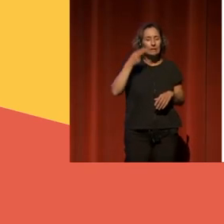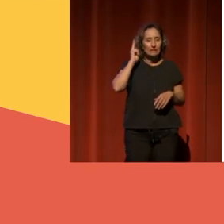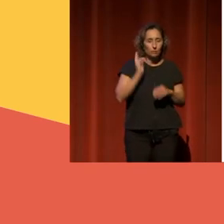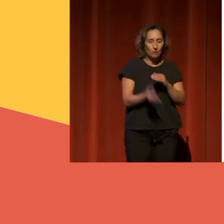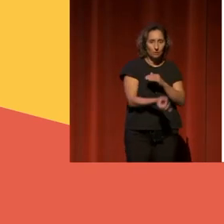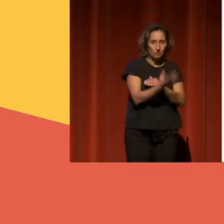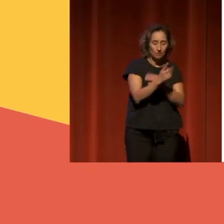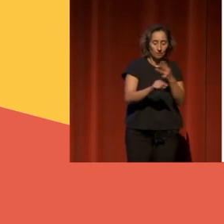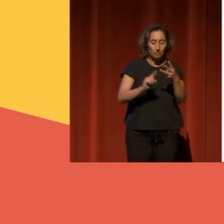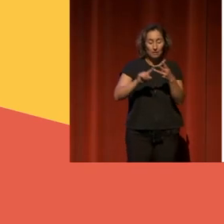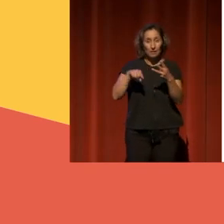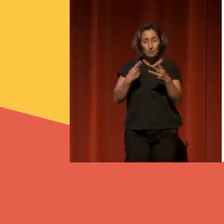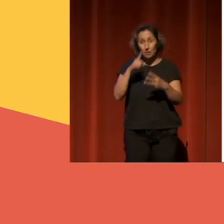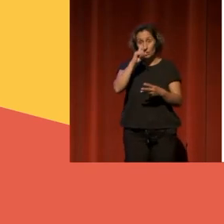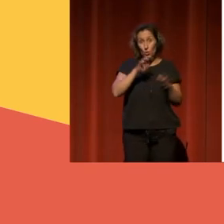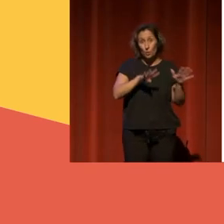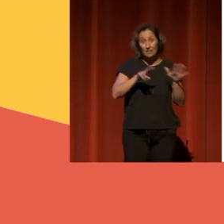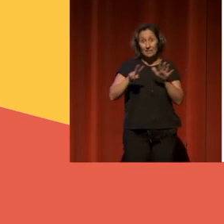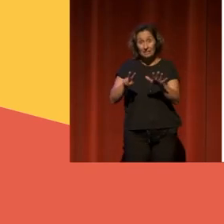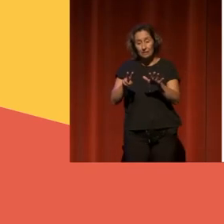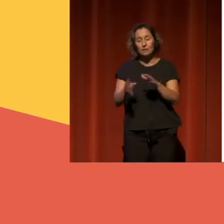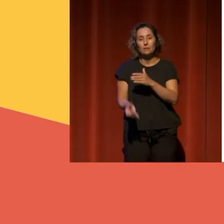en el 97 en Zaragoza.